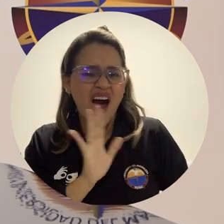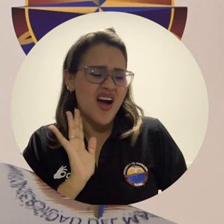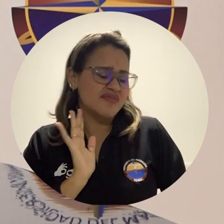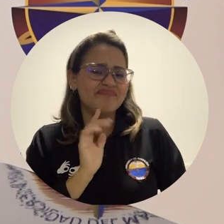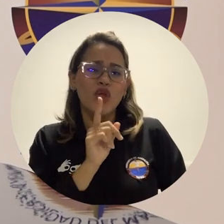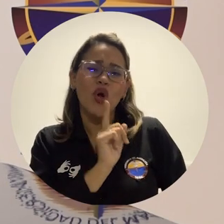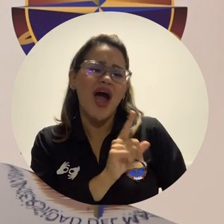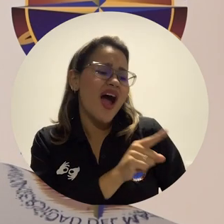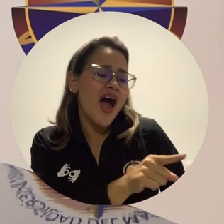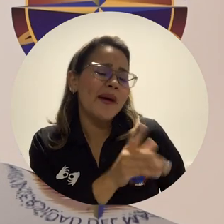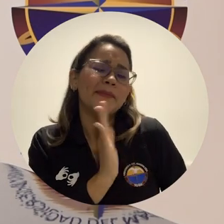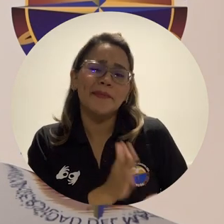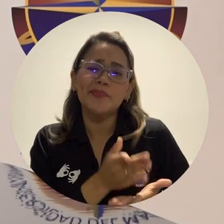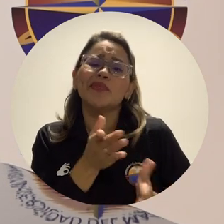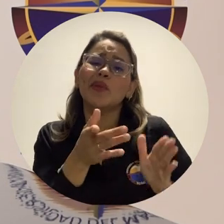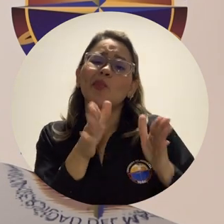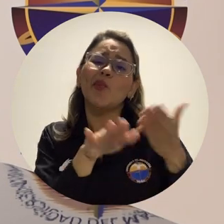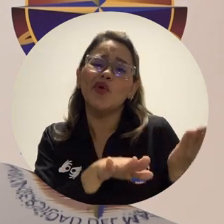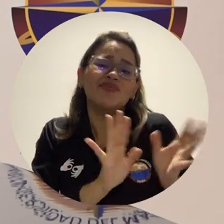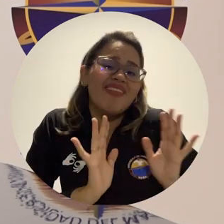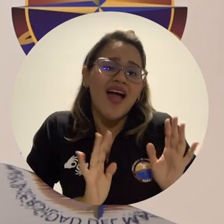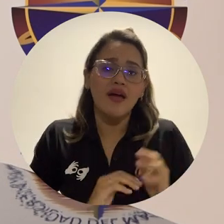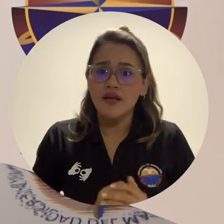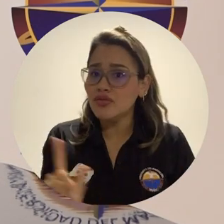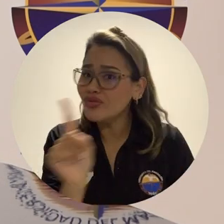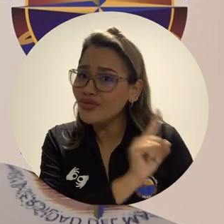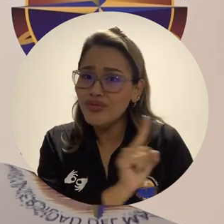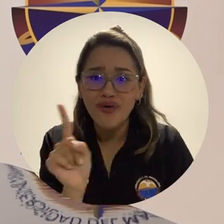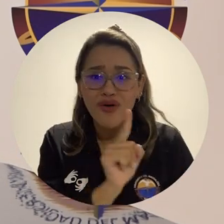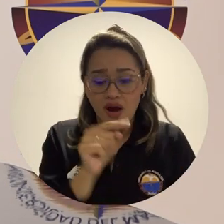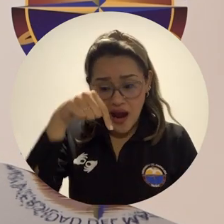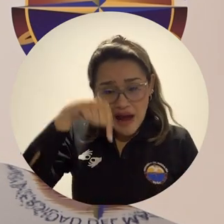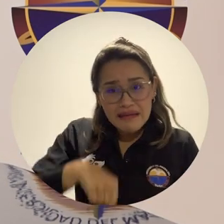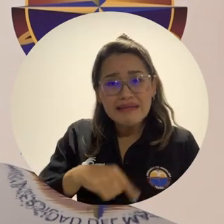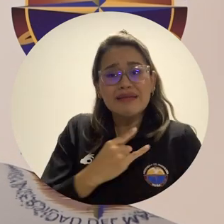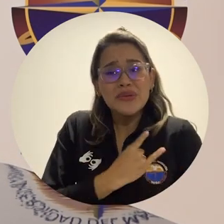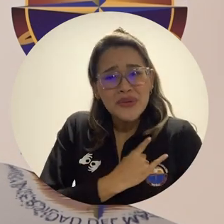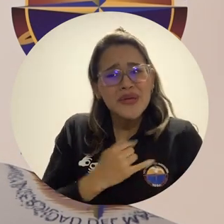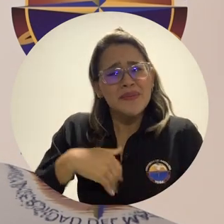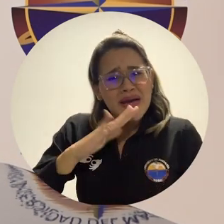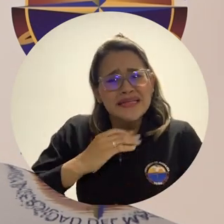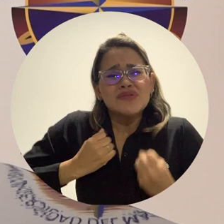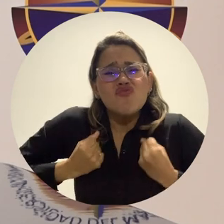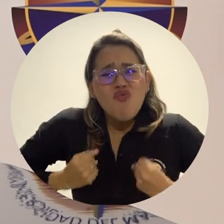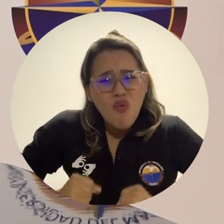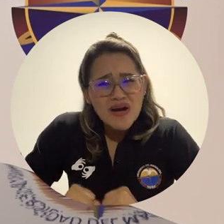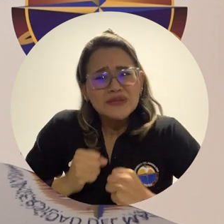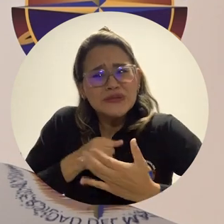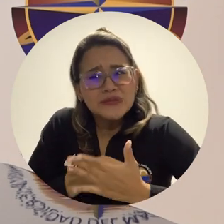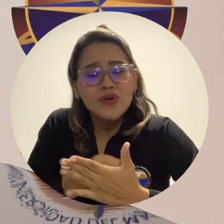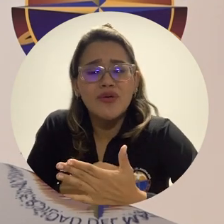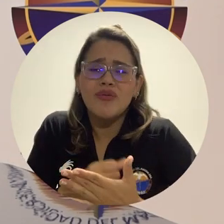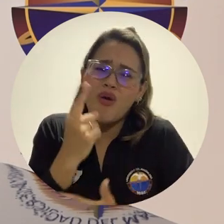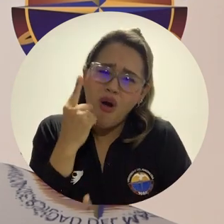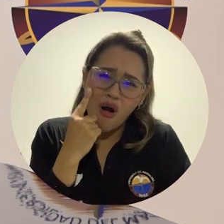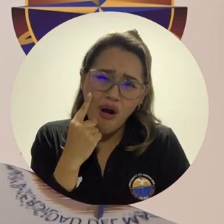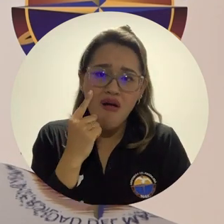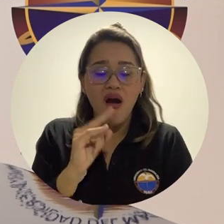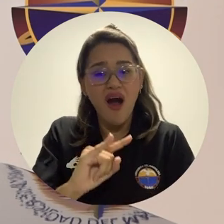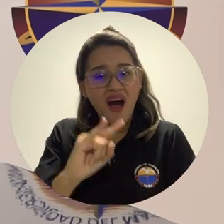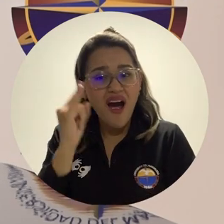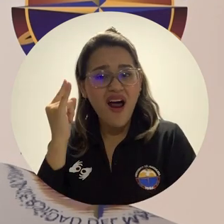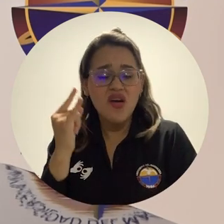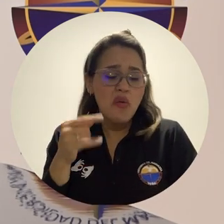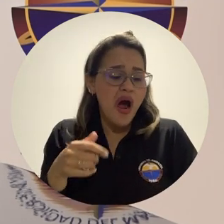todos y no puede ser simplemente una estadística. Desde la universidad hemos hecho esfuerzos incontables, pero no pueden simplemente entregarnos